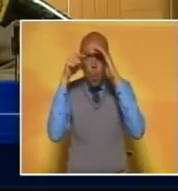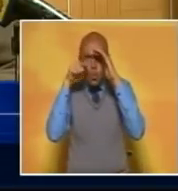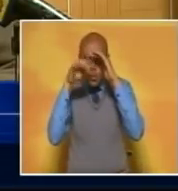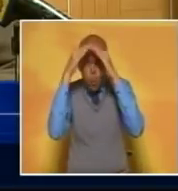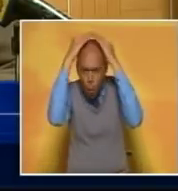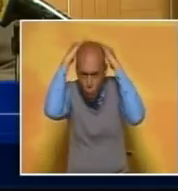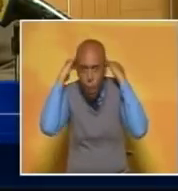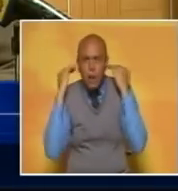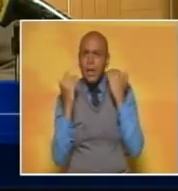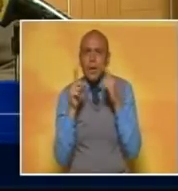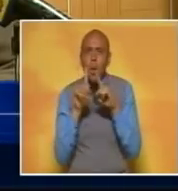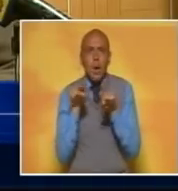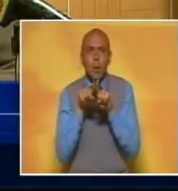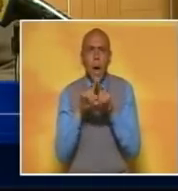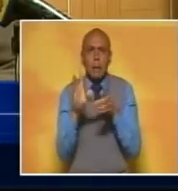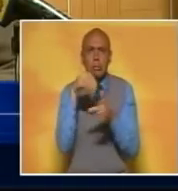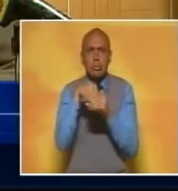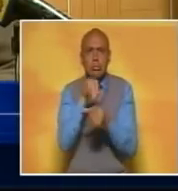sin salida,